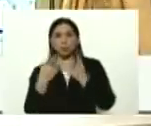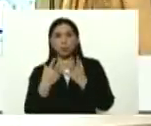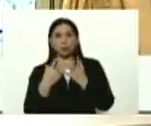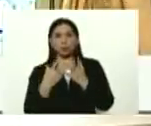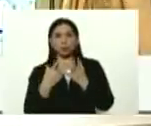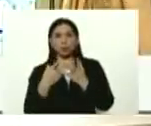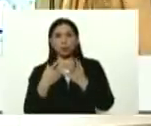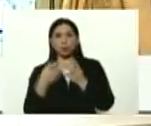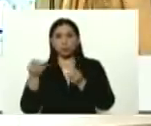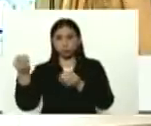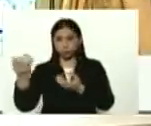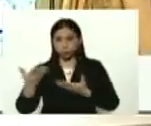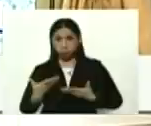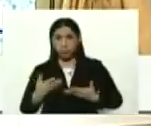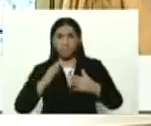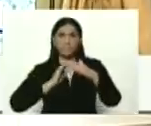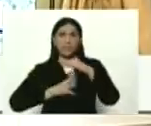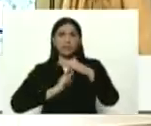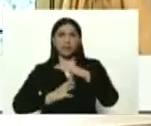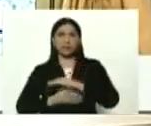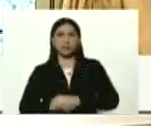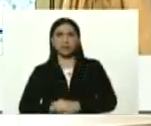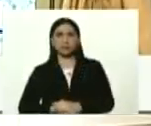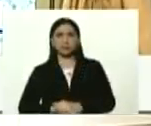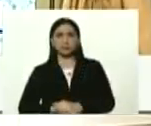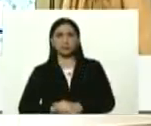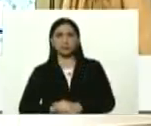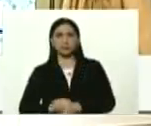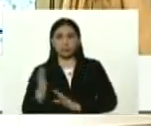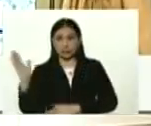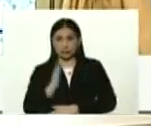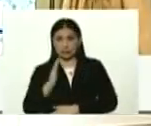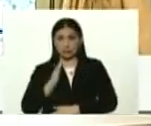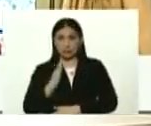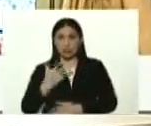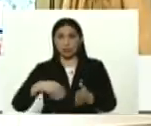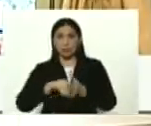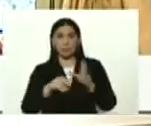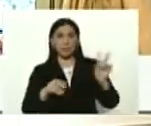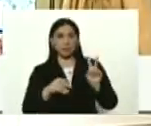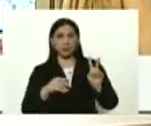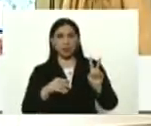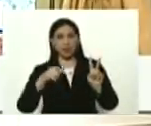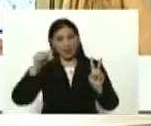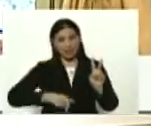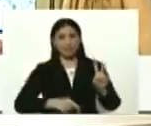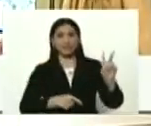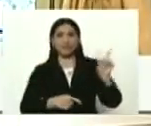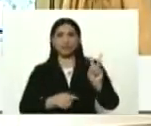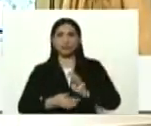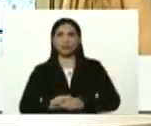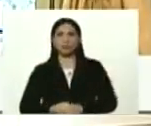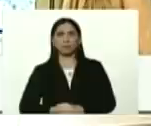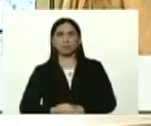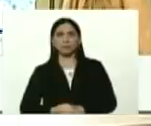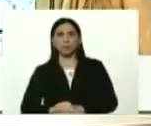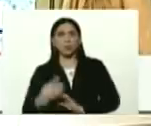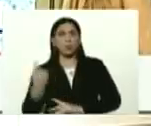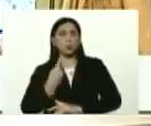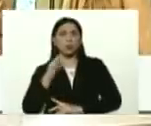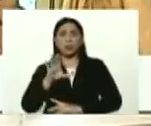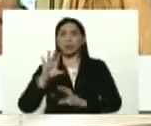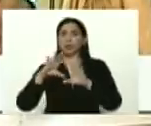está recibiendo migrantes que se están regresando a su país es la República Bolivariana de Venezuela, es el